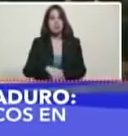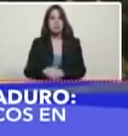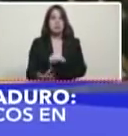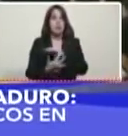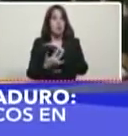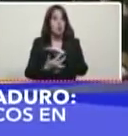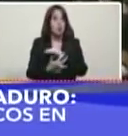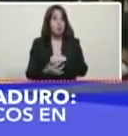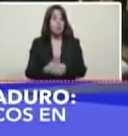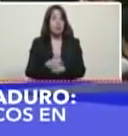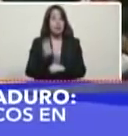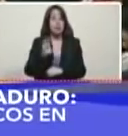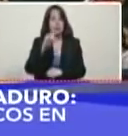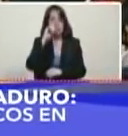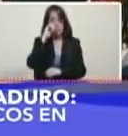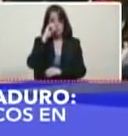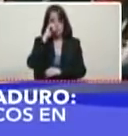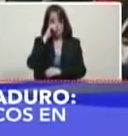tecnológica del país,